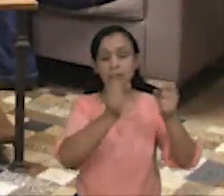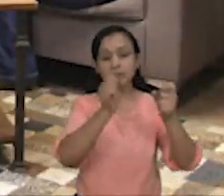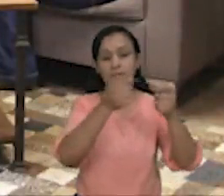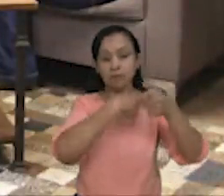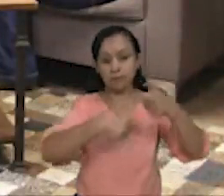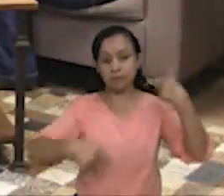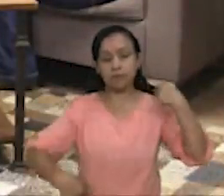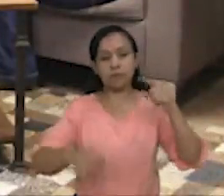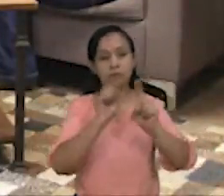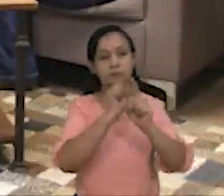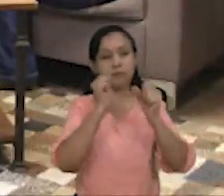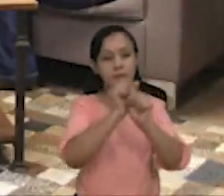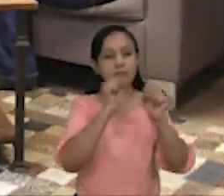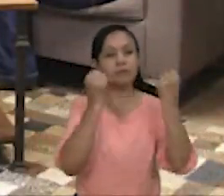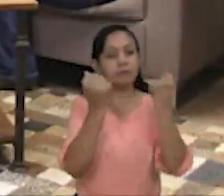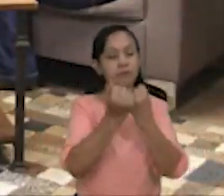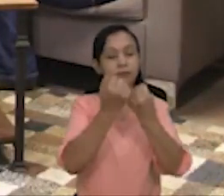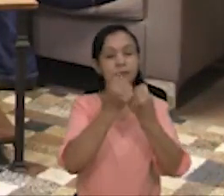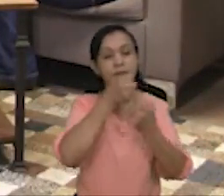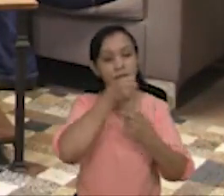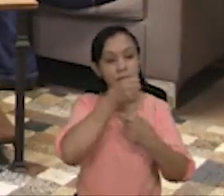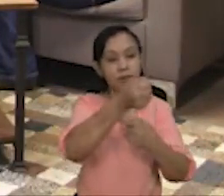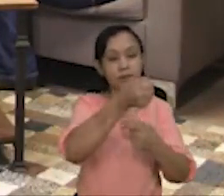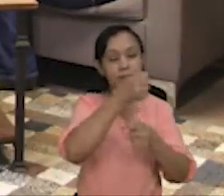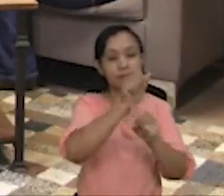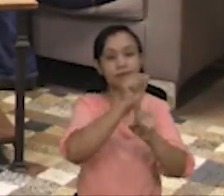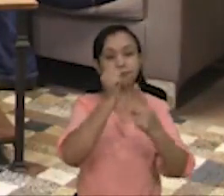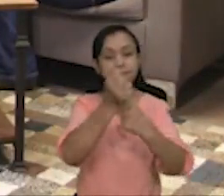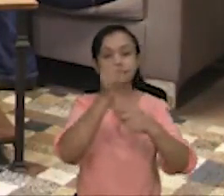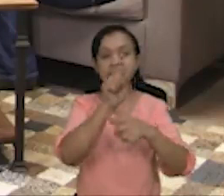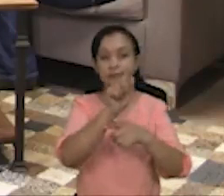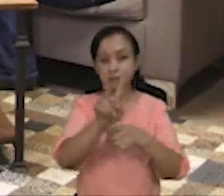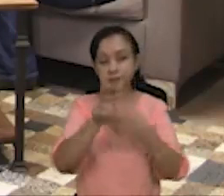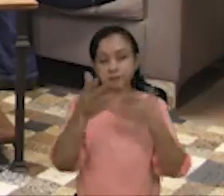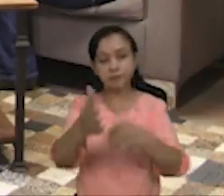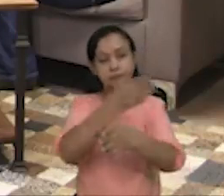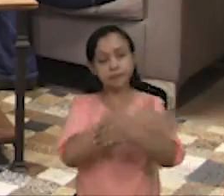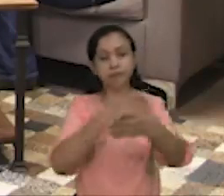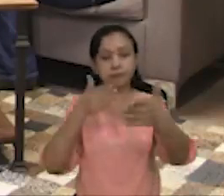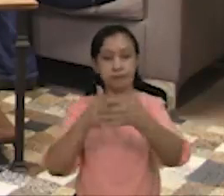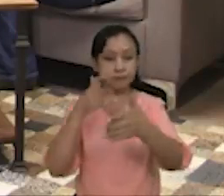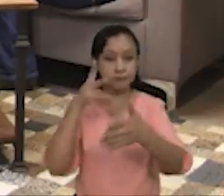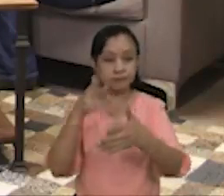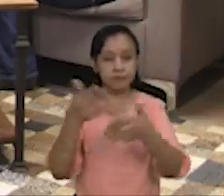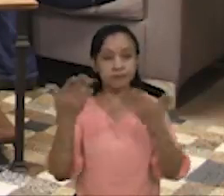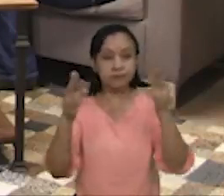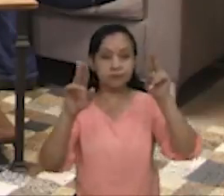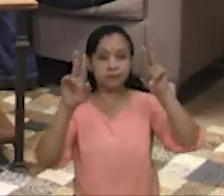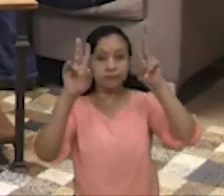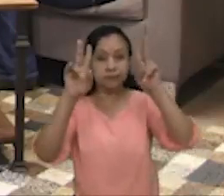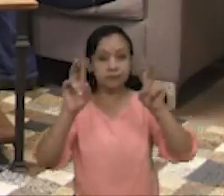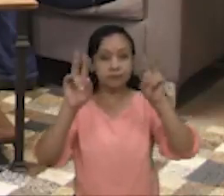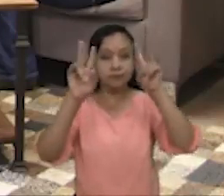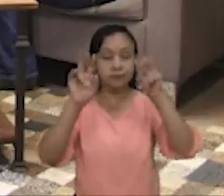de Periodistas Parlamentarios. Antes de irnos a la pausa, habíamos dejado en el tintero un tema que tiene que